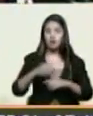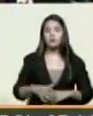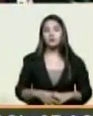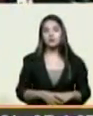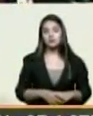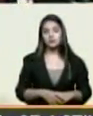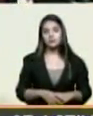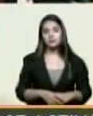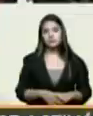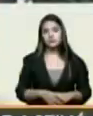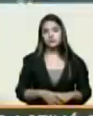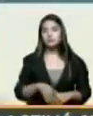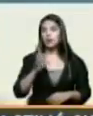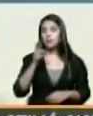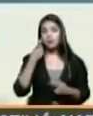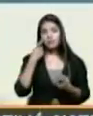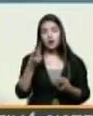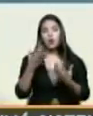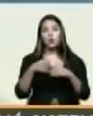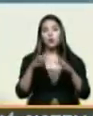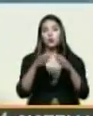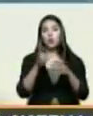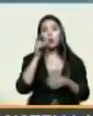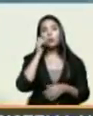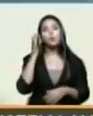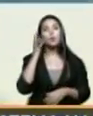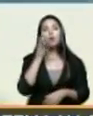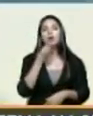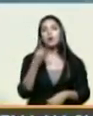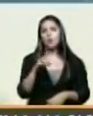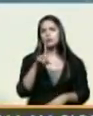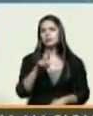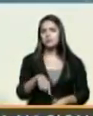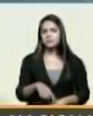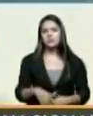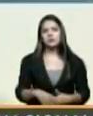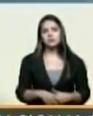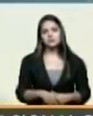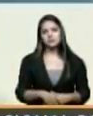Chávez y cuando aparecieron este grupo de hombres y mujeres jóvenes también,